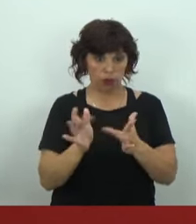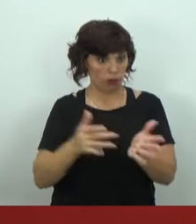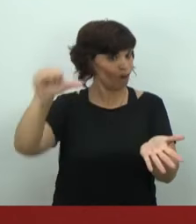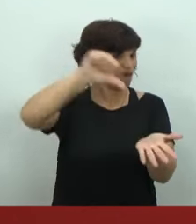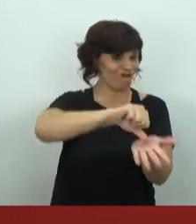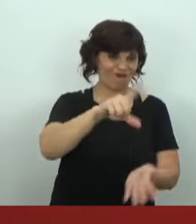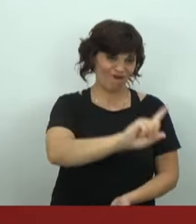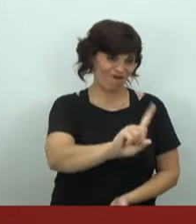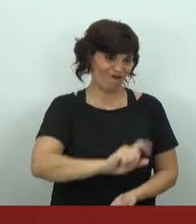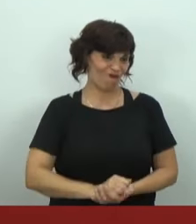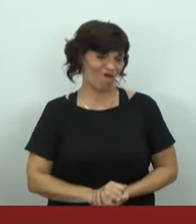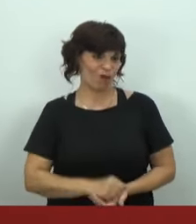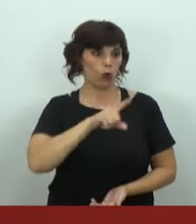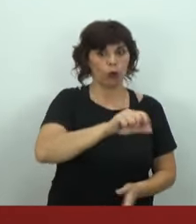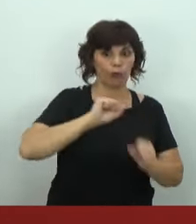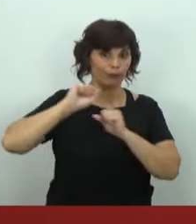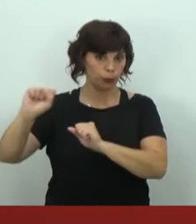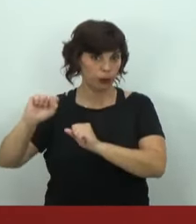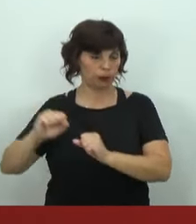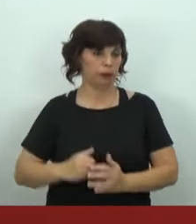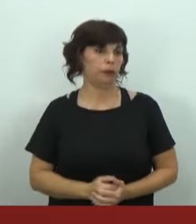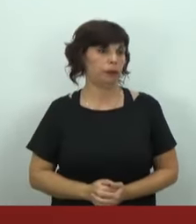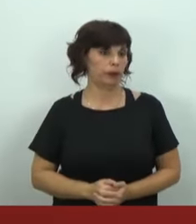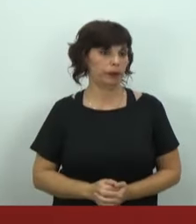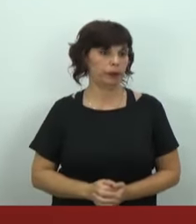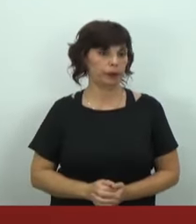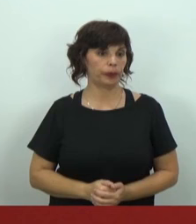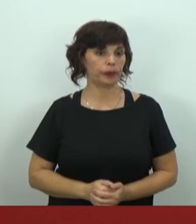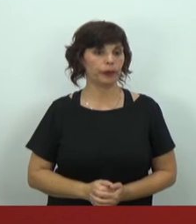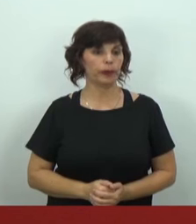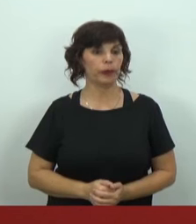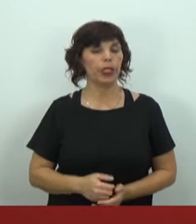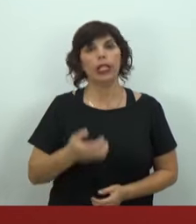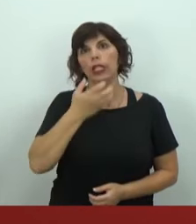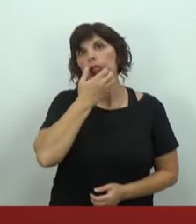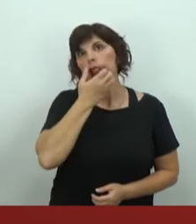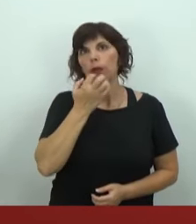Cuando Él no es el epicentro. Cuando hay un terremoto,